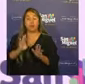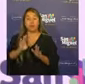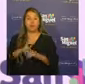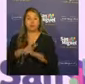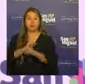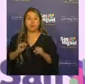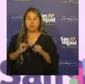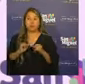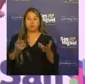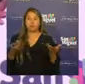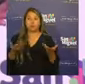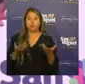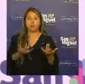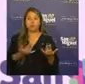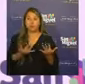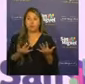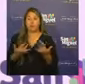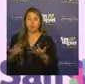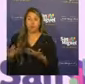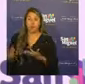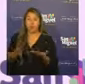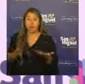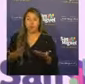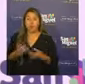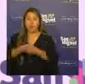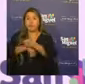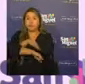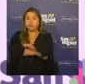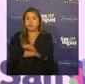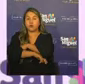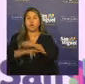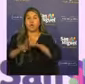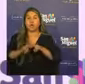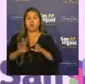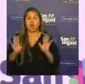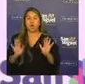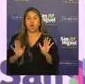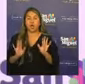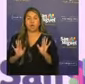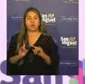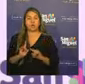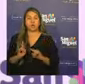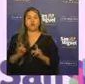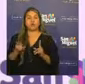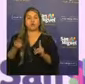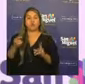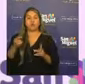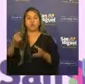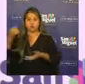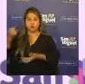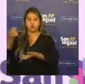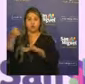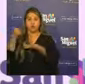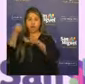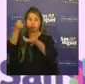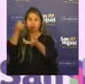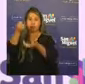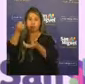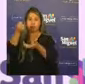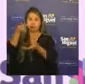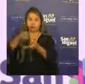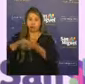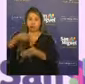podíamos no esperar, no podíamos quedarnos con los brazos cruzados, y con aporte municipal creamos